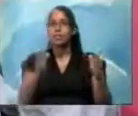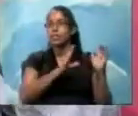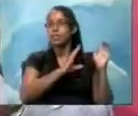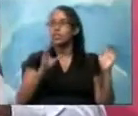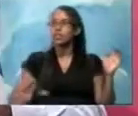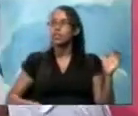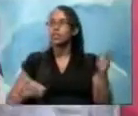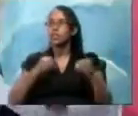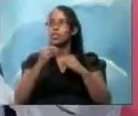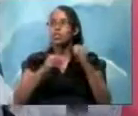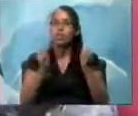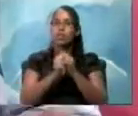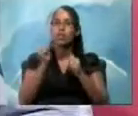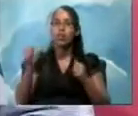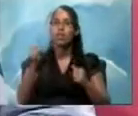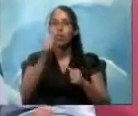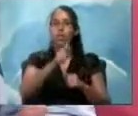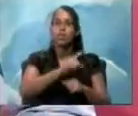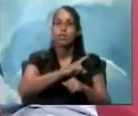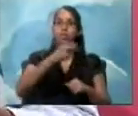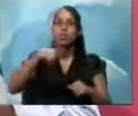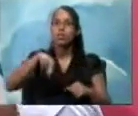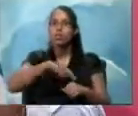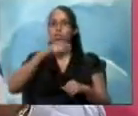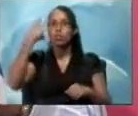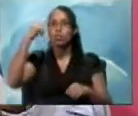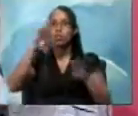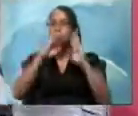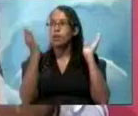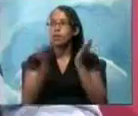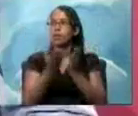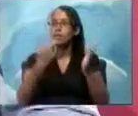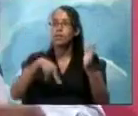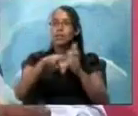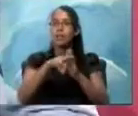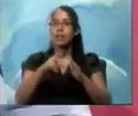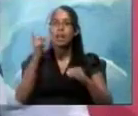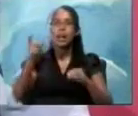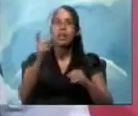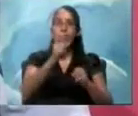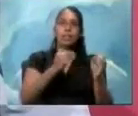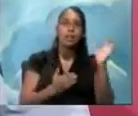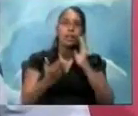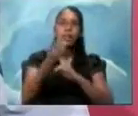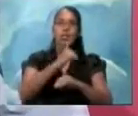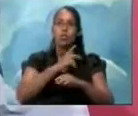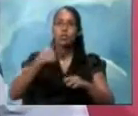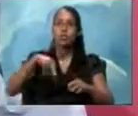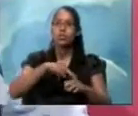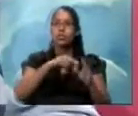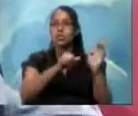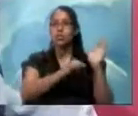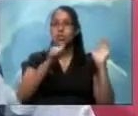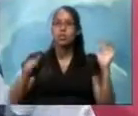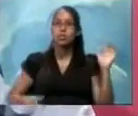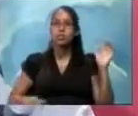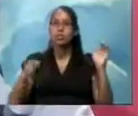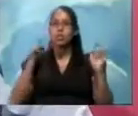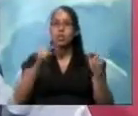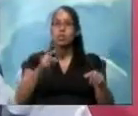por cada uno de nosotros, por la humanidad entera, la gente le ha dado la espalda a nuestro Señor Jesucristo.